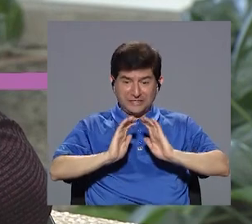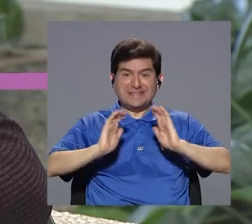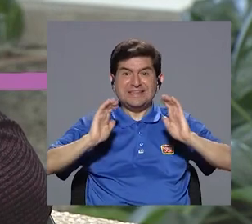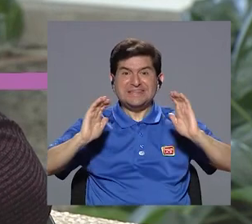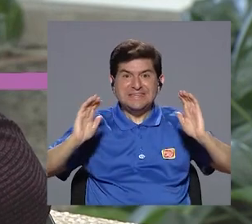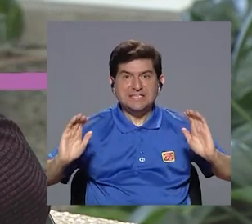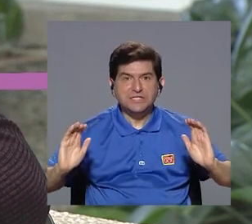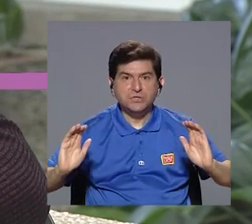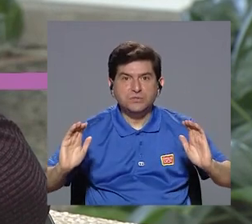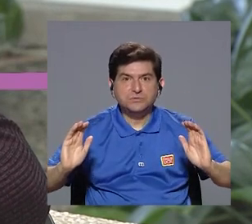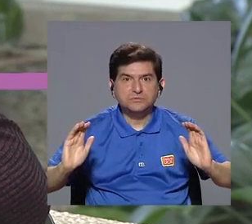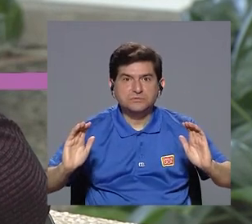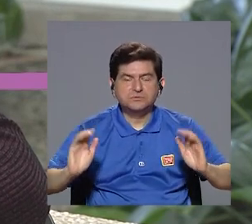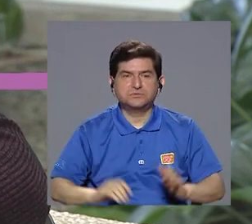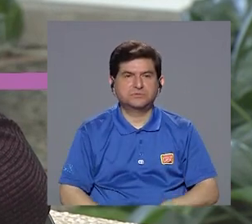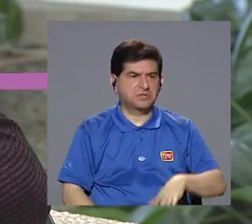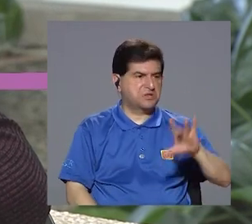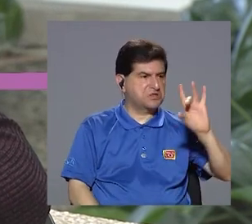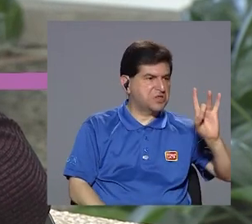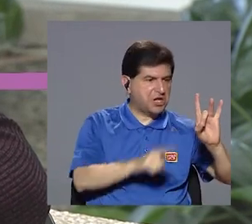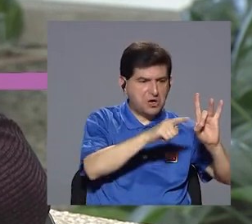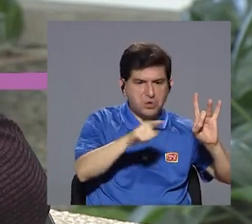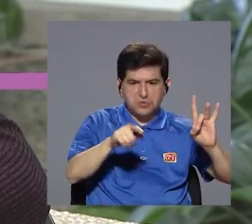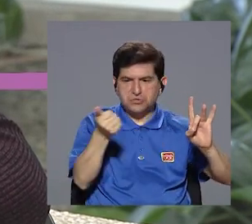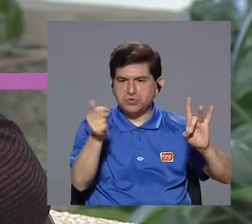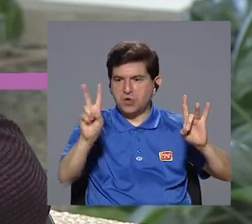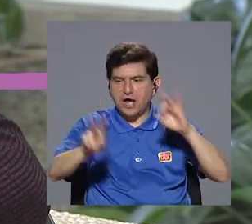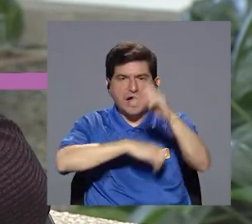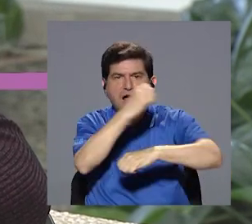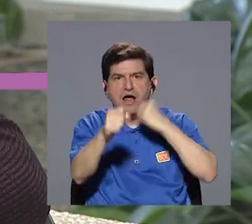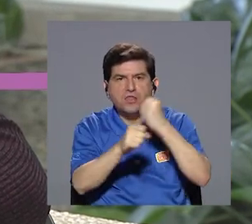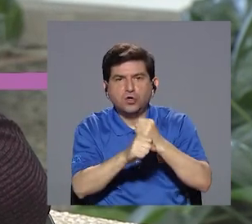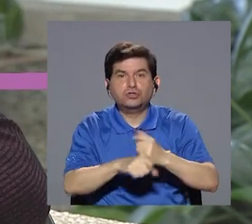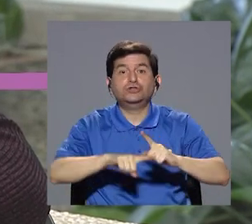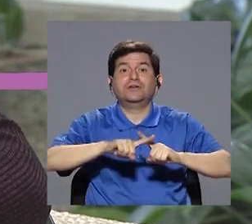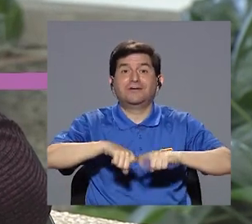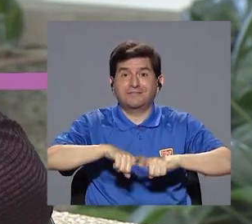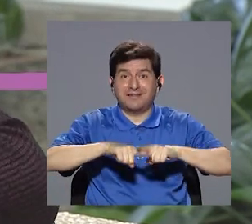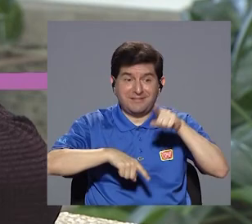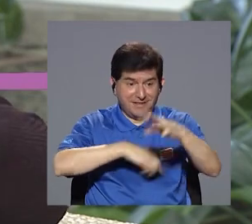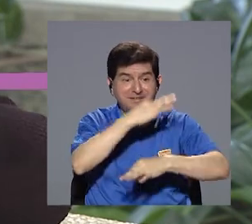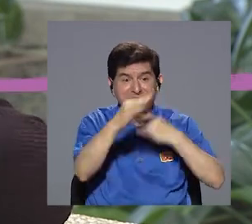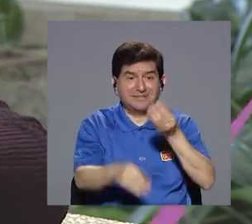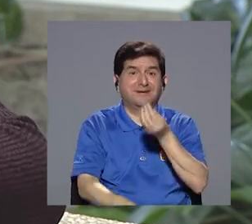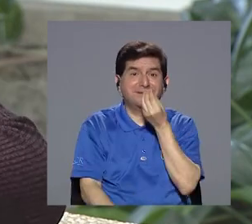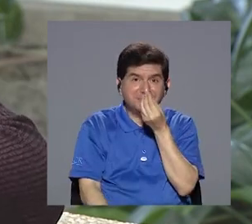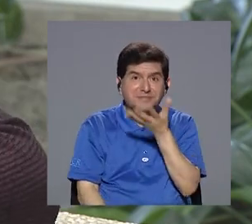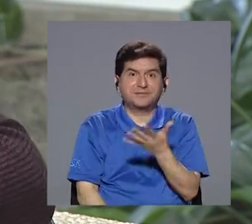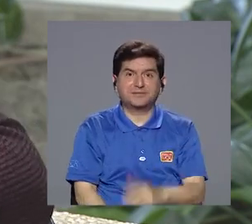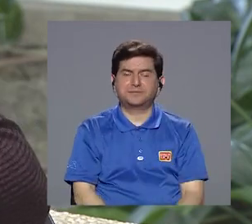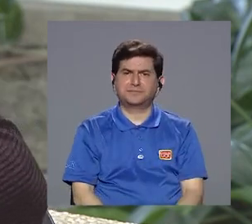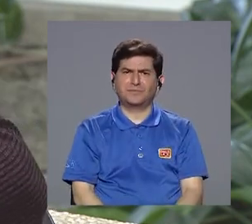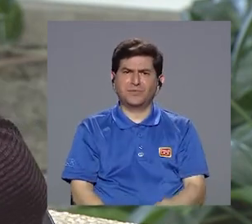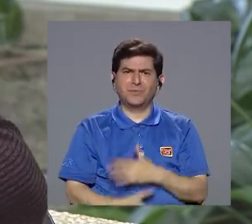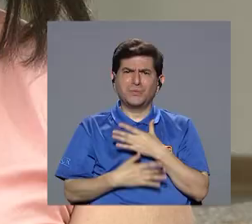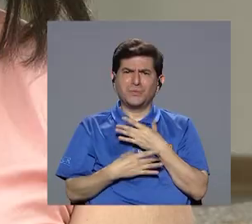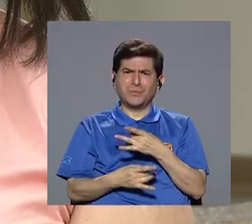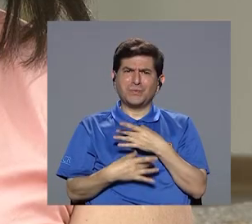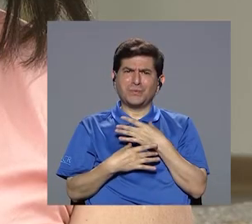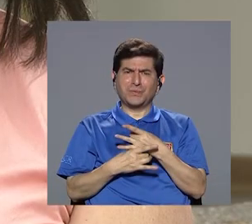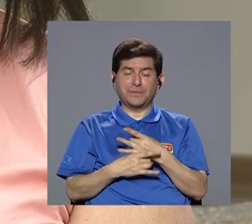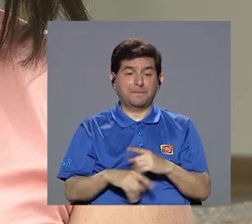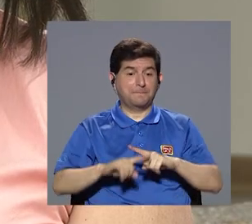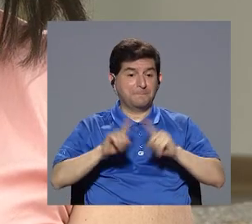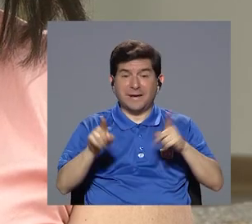de niños entre los 8 y los 12 años con tendencia a este tipo de alimentación. Qué